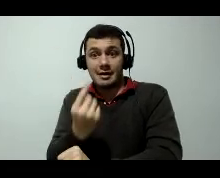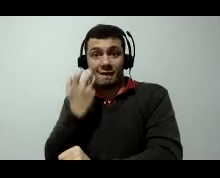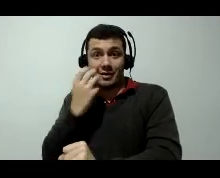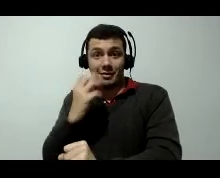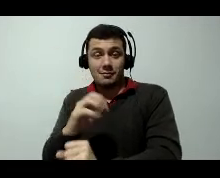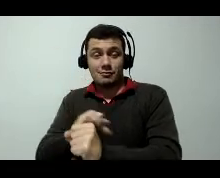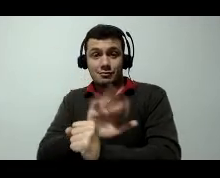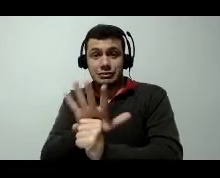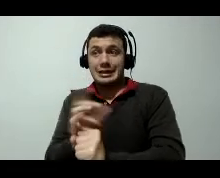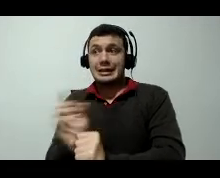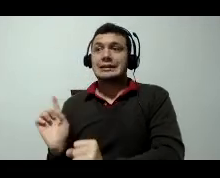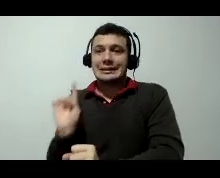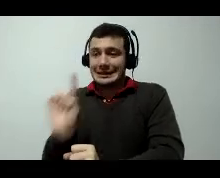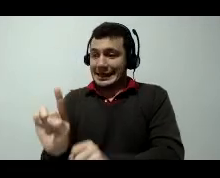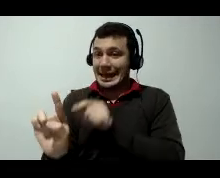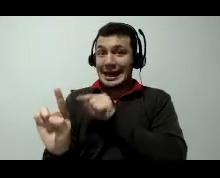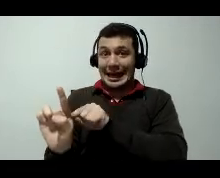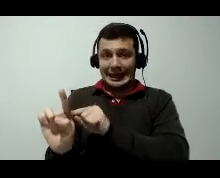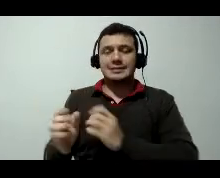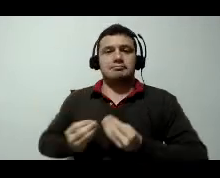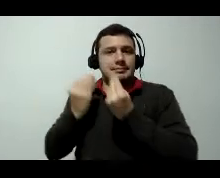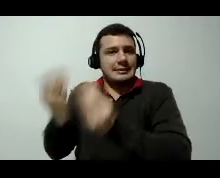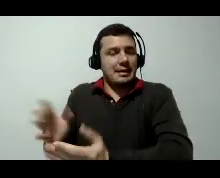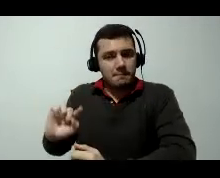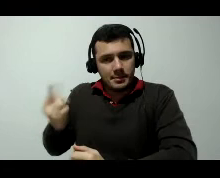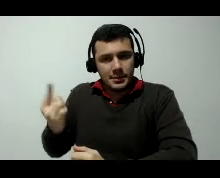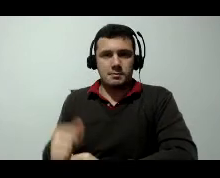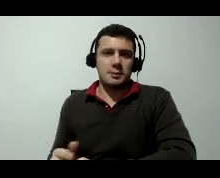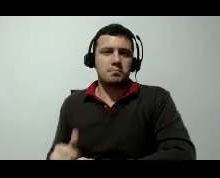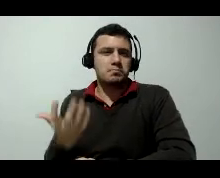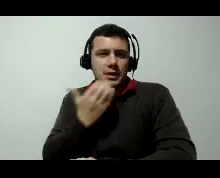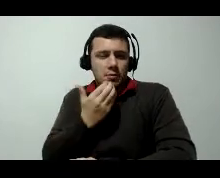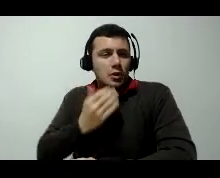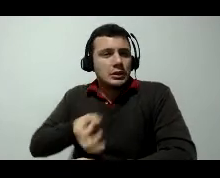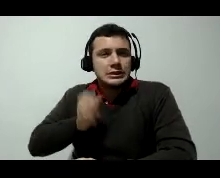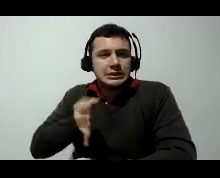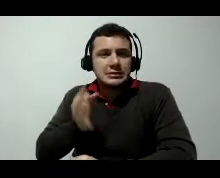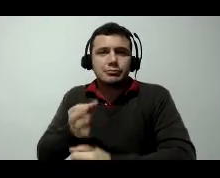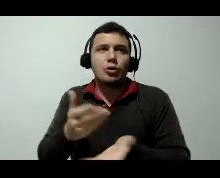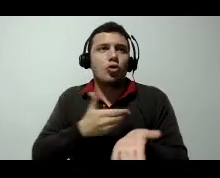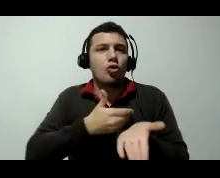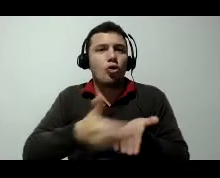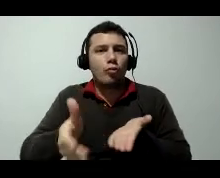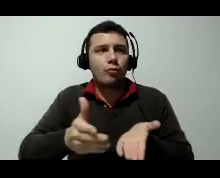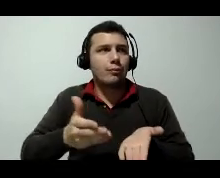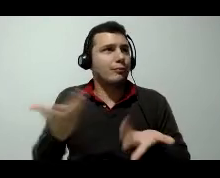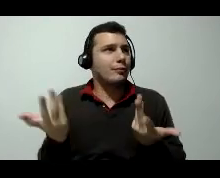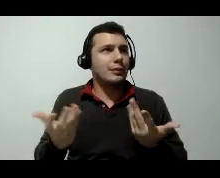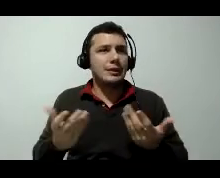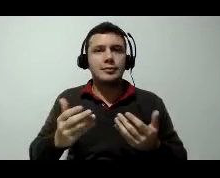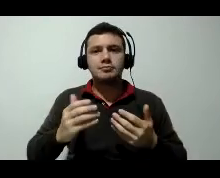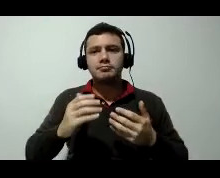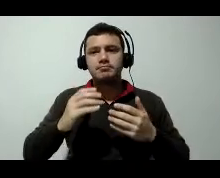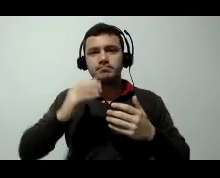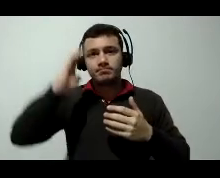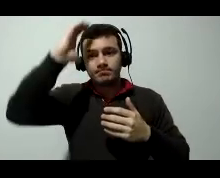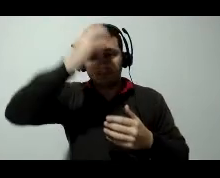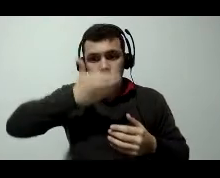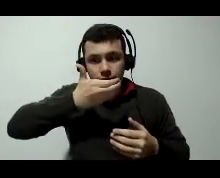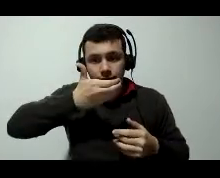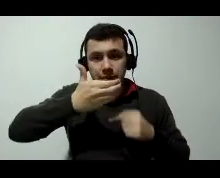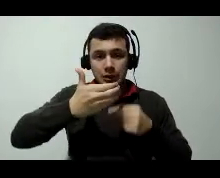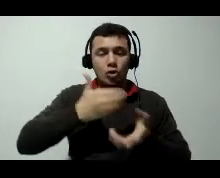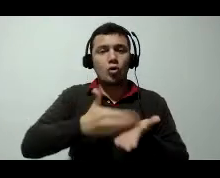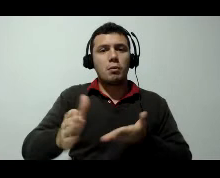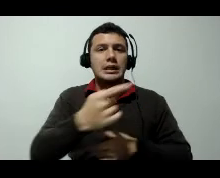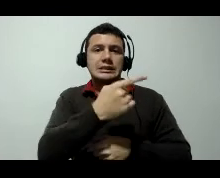voy a priorizar la entrega. Si voy a comprar 100 caretas, entonces, o me llegaron 100 caretas, entonces, ¿a quién le voy a priorizar esa entrega de las